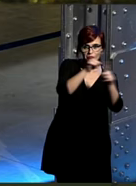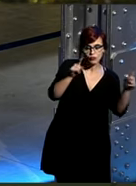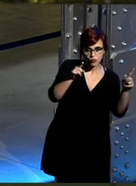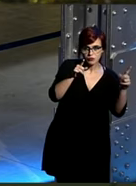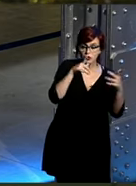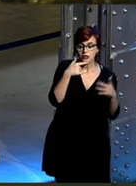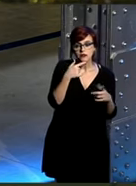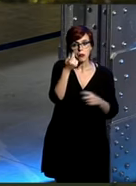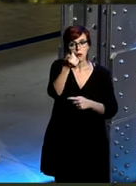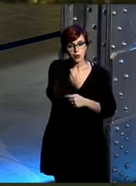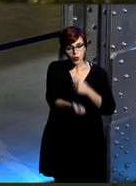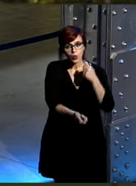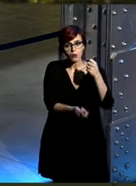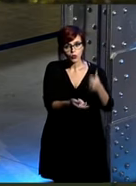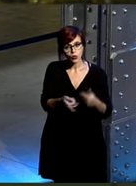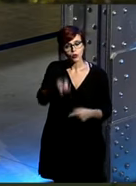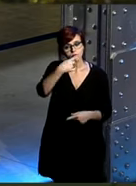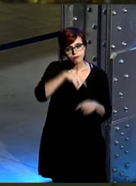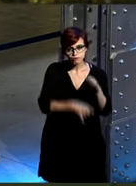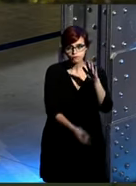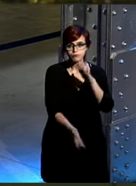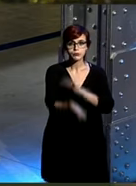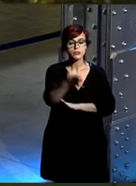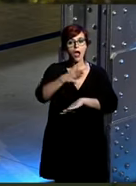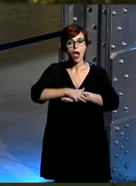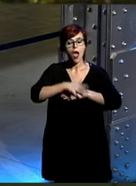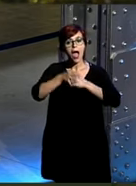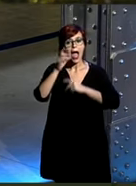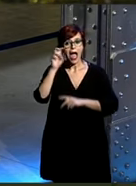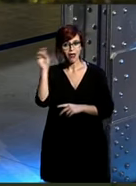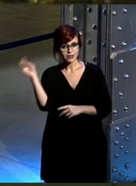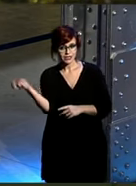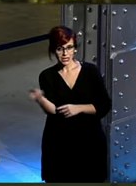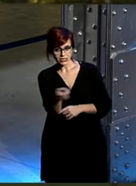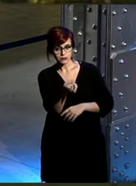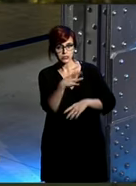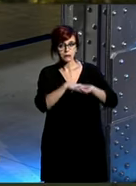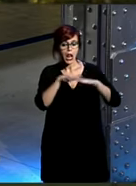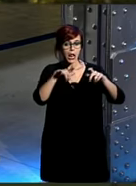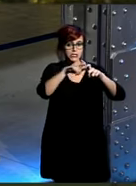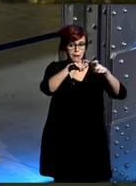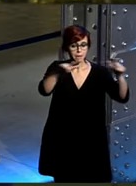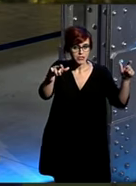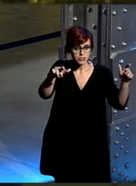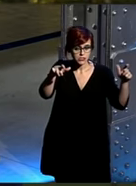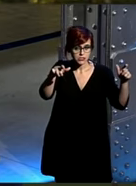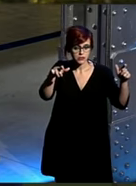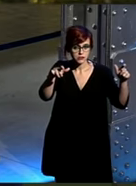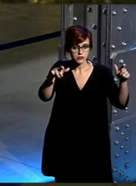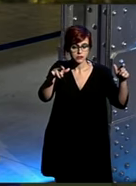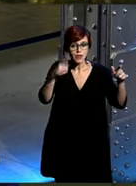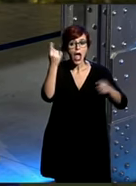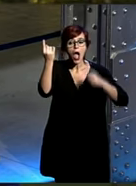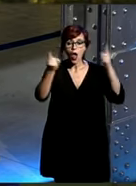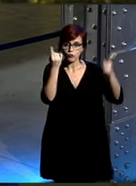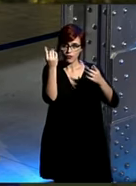están surgiendo o estamos creando alternativas precisamente porque a las empresas les está dando igual esto. En